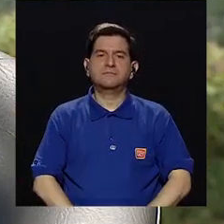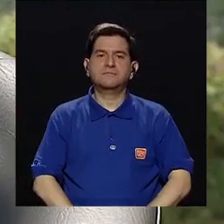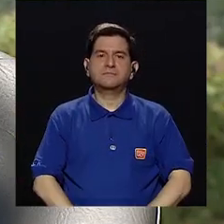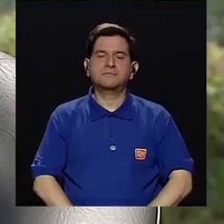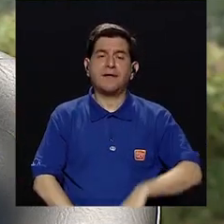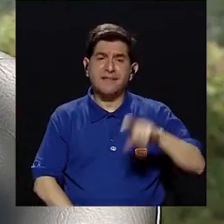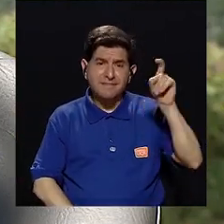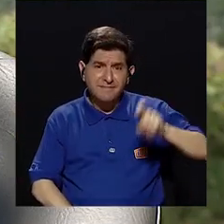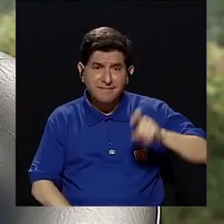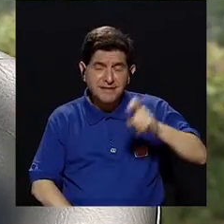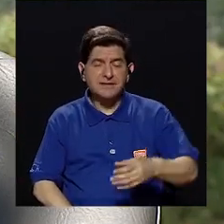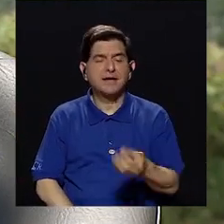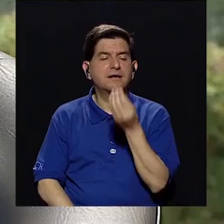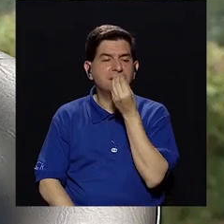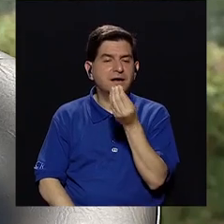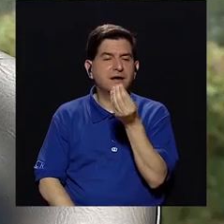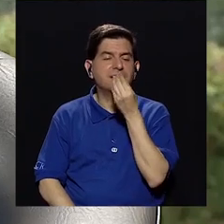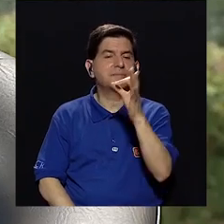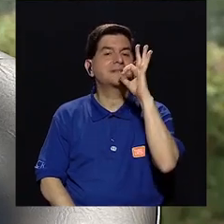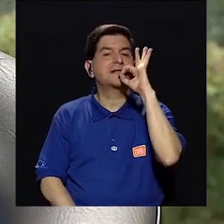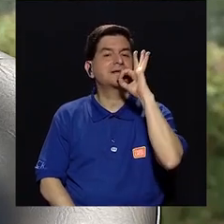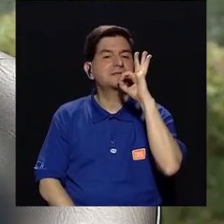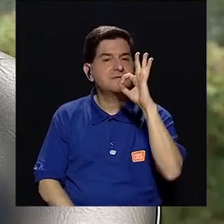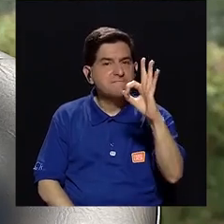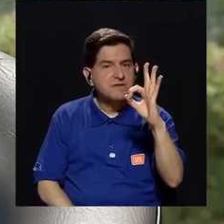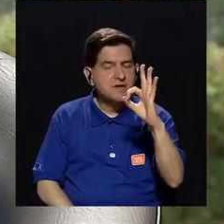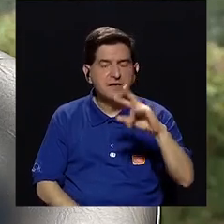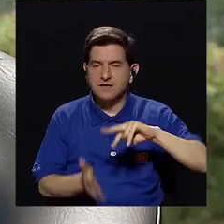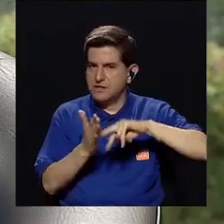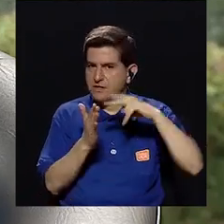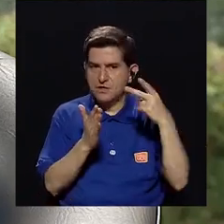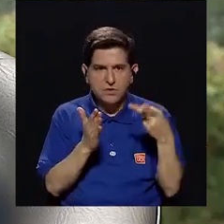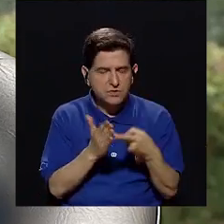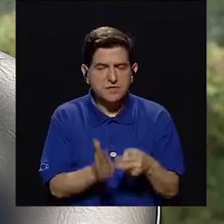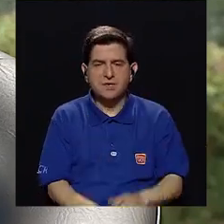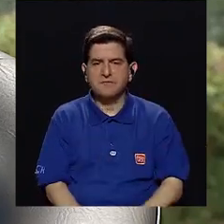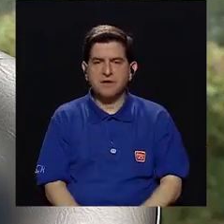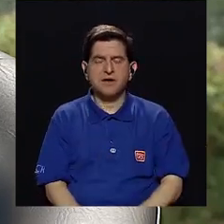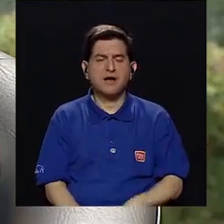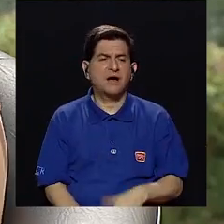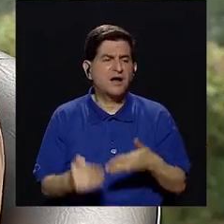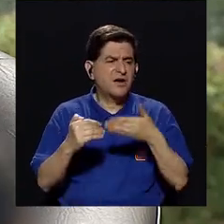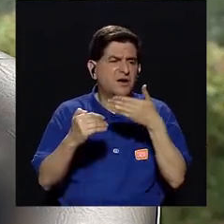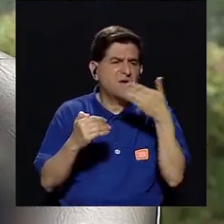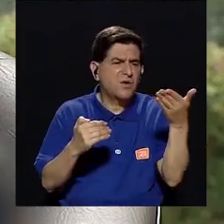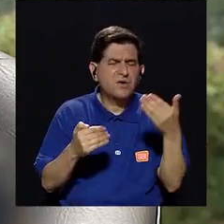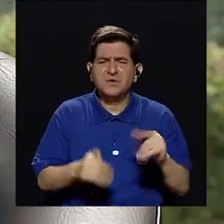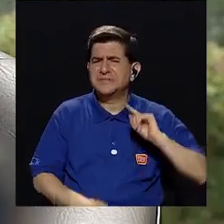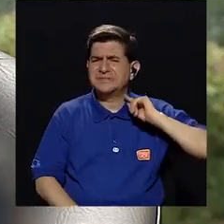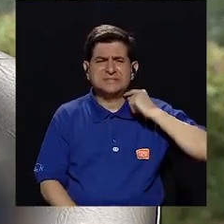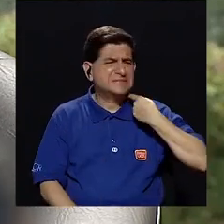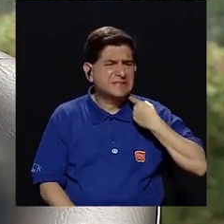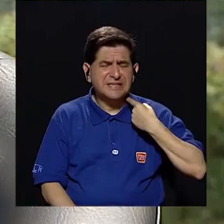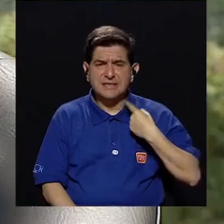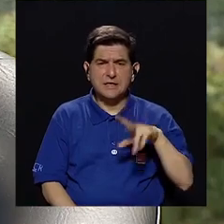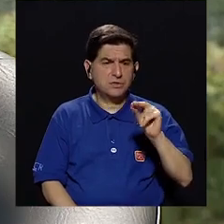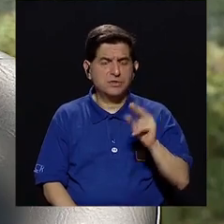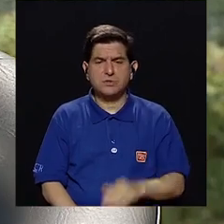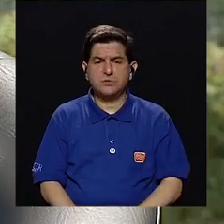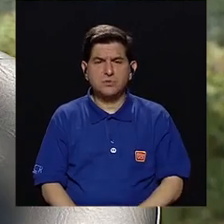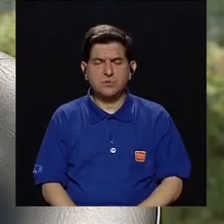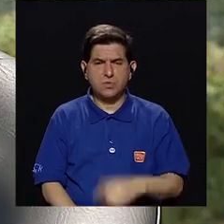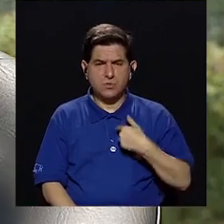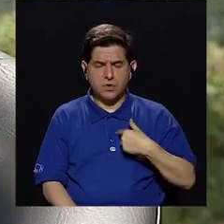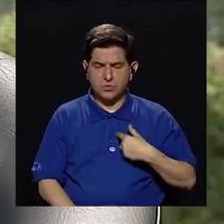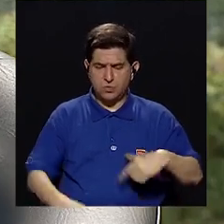hay que alimentarse bien no quiere decir que nos alimentemos con cosas demasiado caras con que